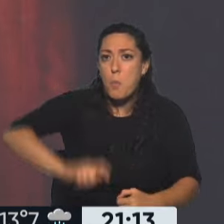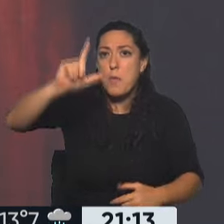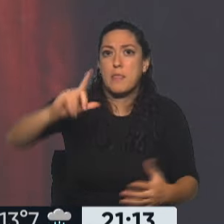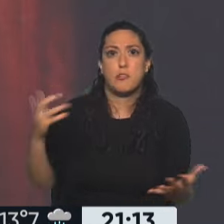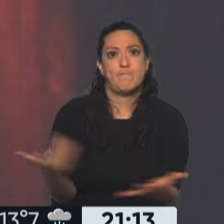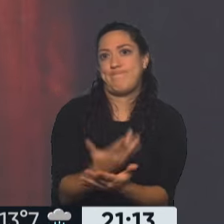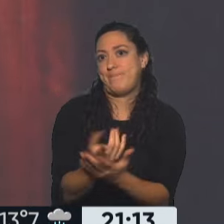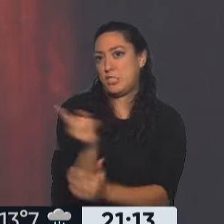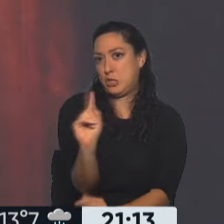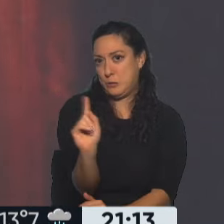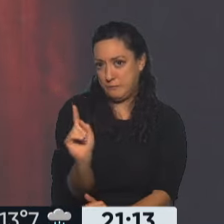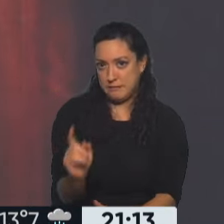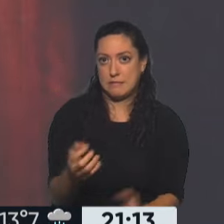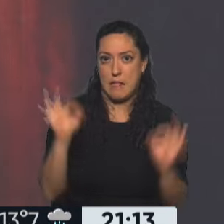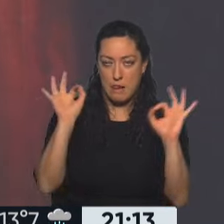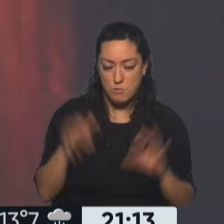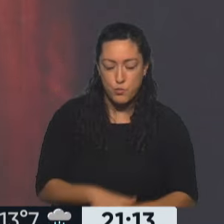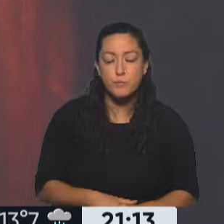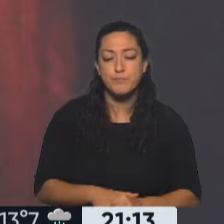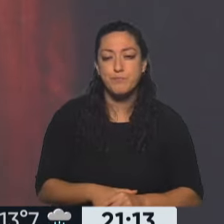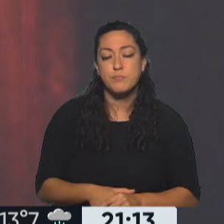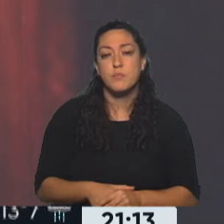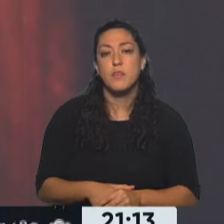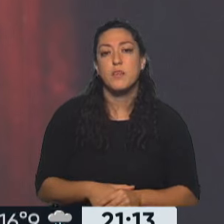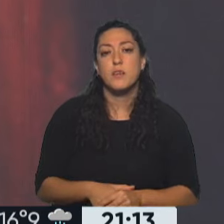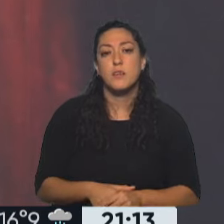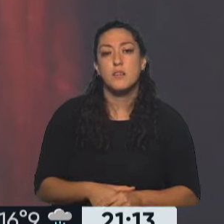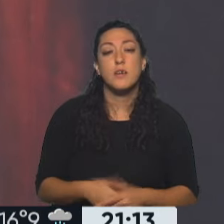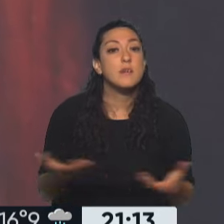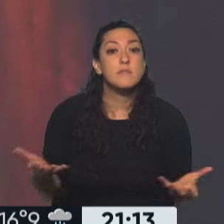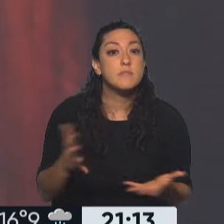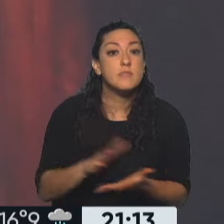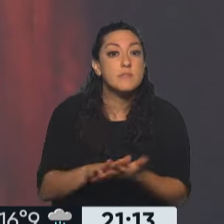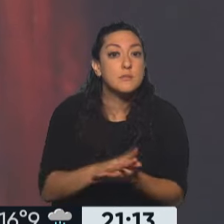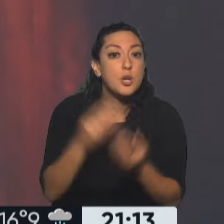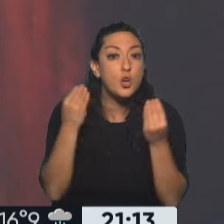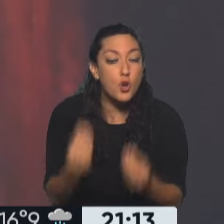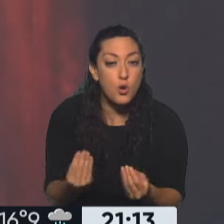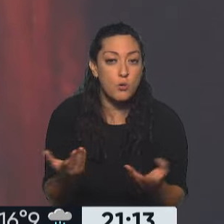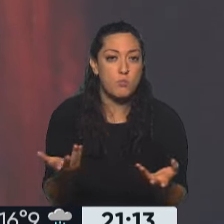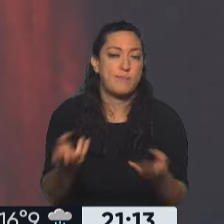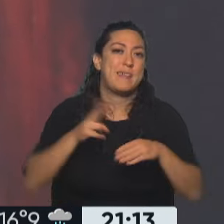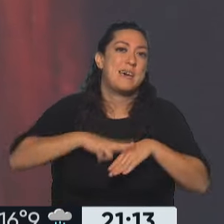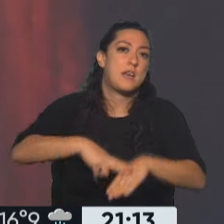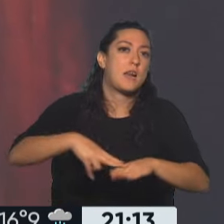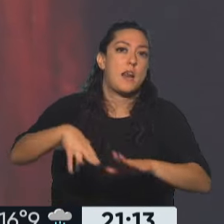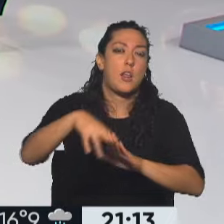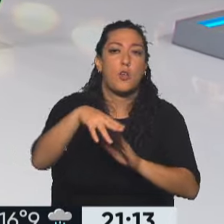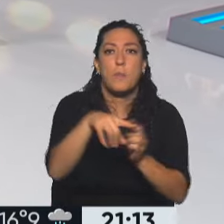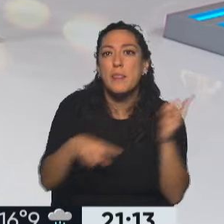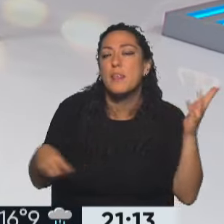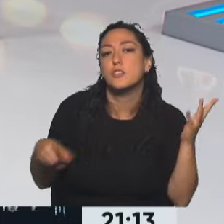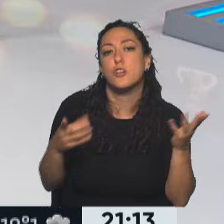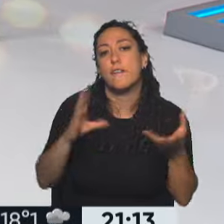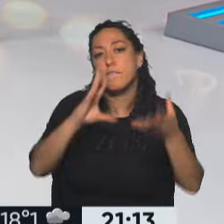que estamos teniendo justamente en todas las tarifas. ¿Qué hacemos, Lucre? ¿Hay consejos para intentar gastar un poquito menos